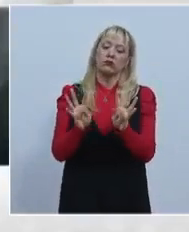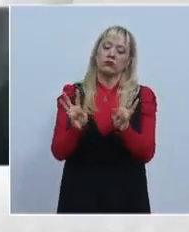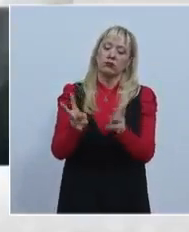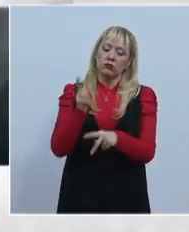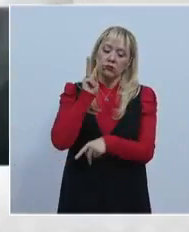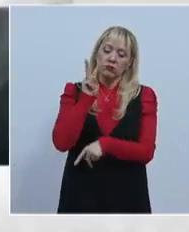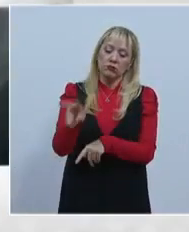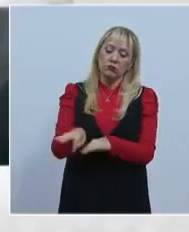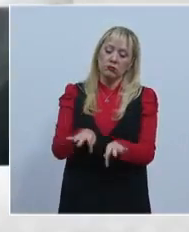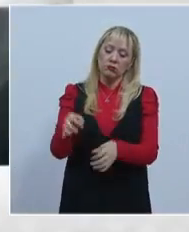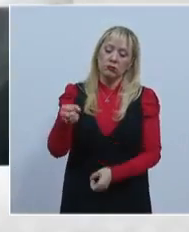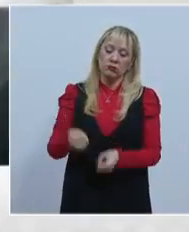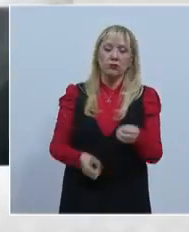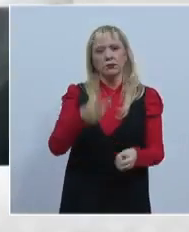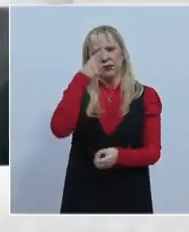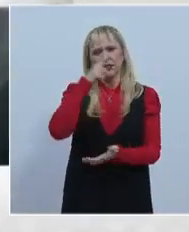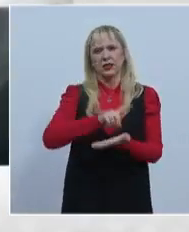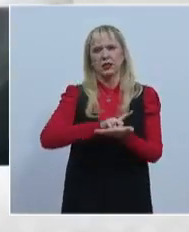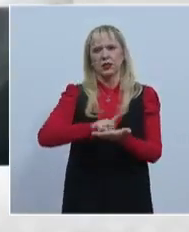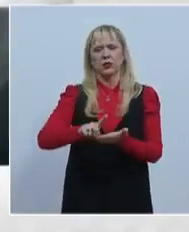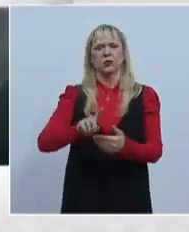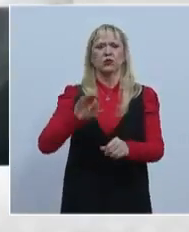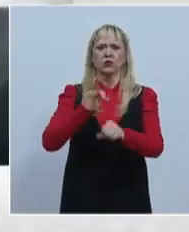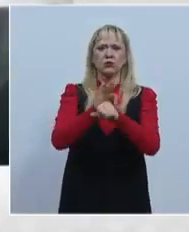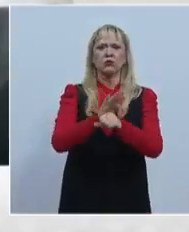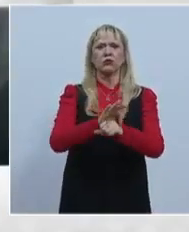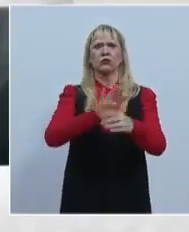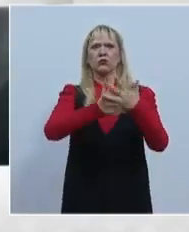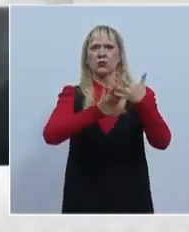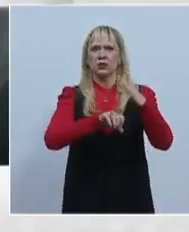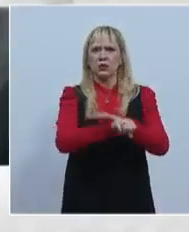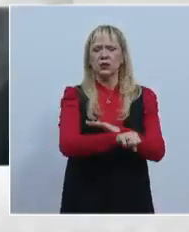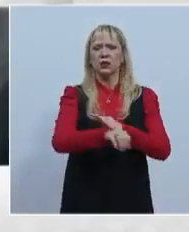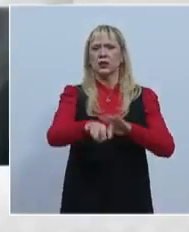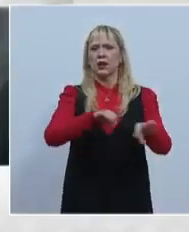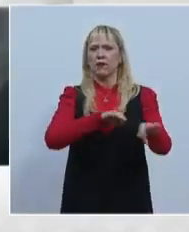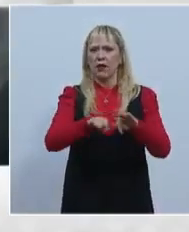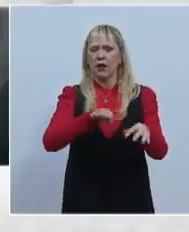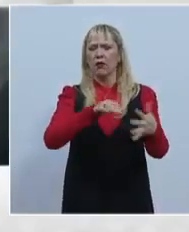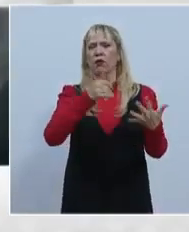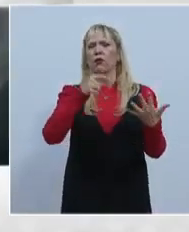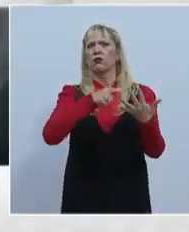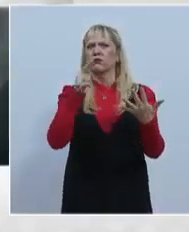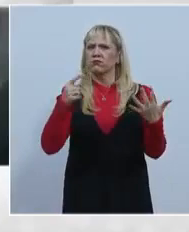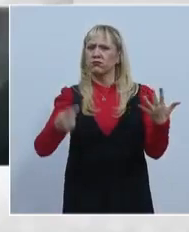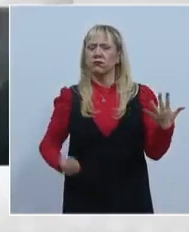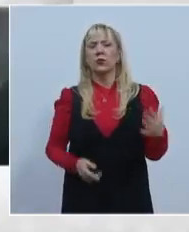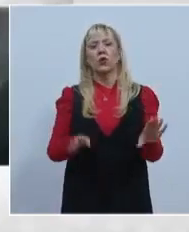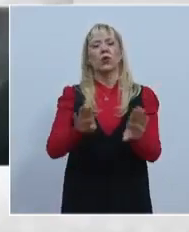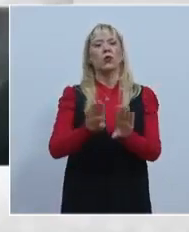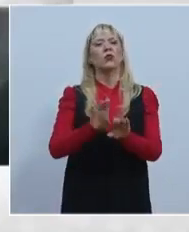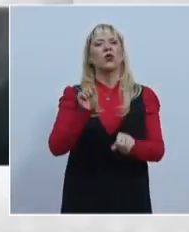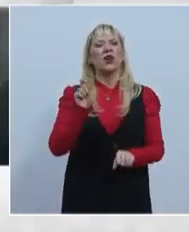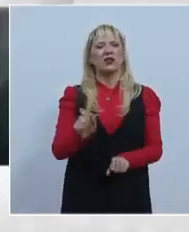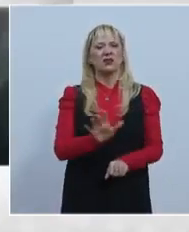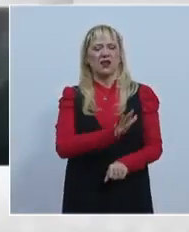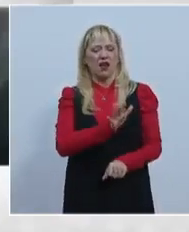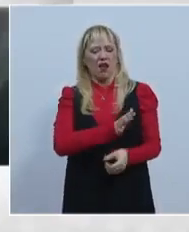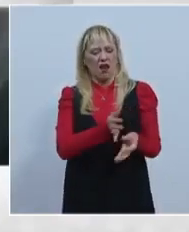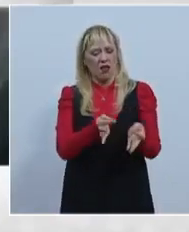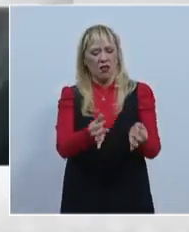institución garante de los derechos de defensa penal y laboral, así como de acceso a la justicia bajo altos estándares de calidad